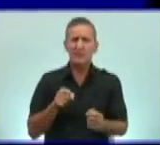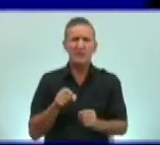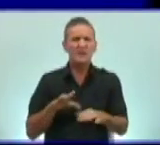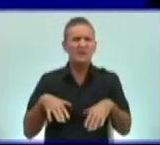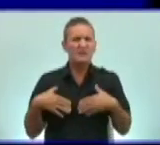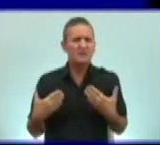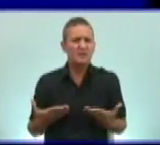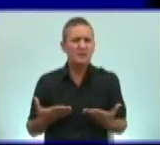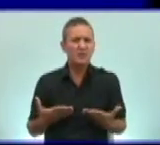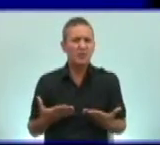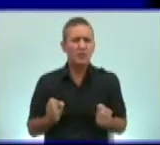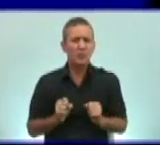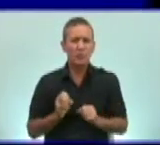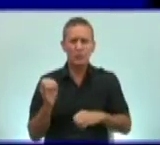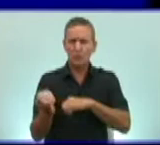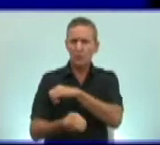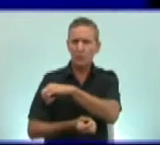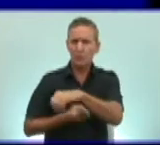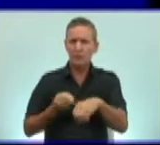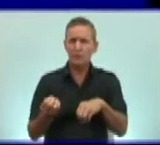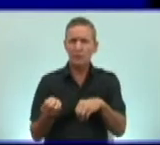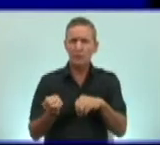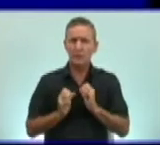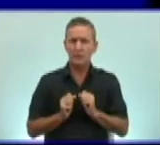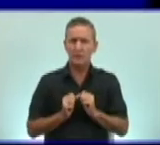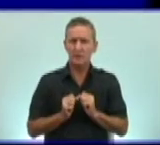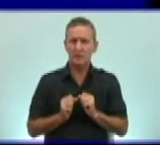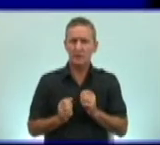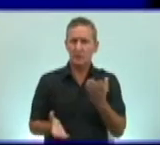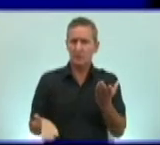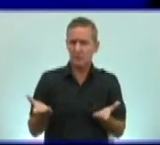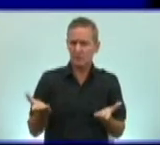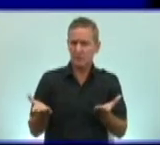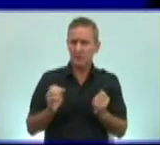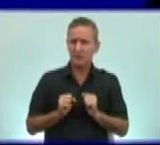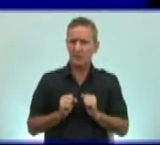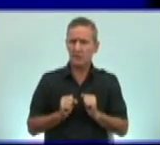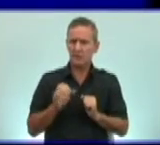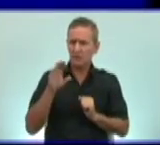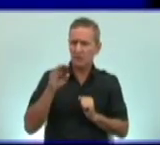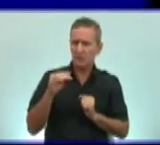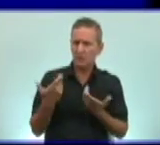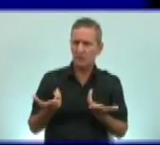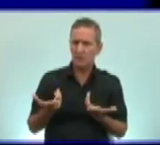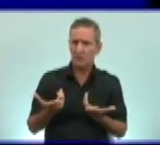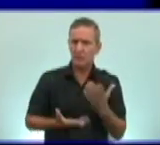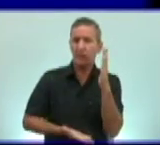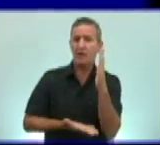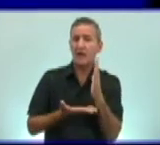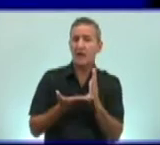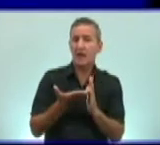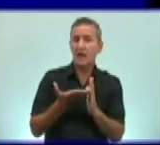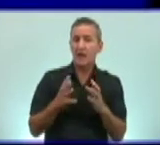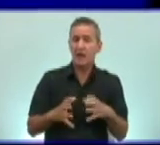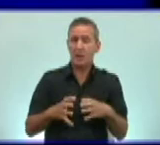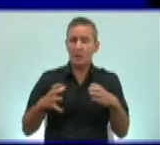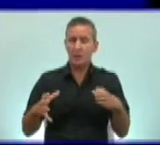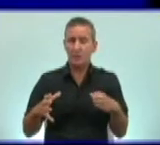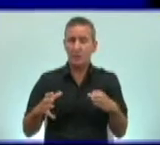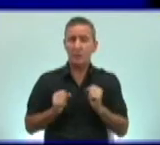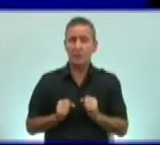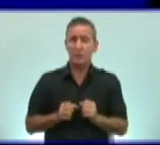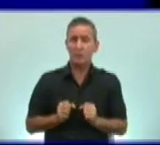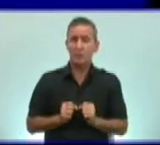el desplazamiento de la posición de equilibrio en este caso? Estamos hablando de aumentar volumen de recipiente